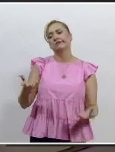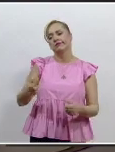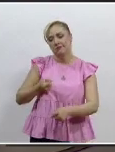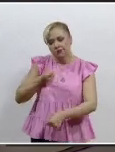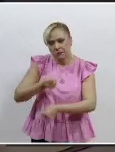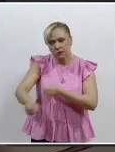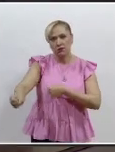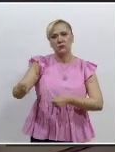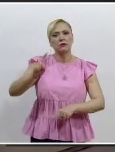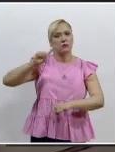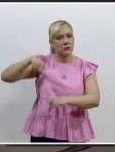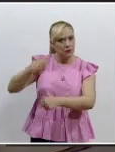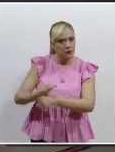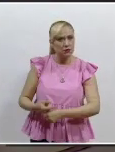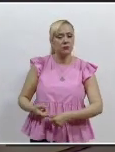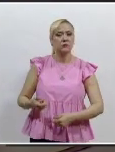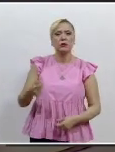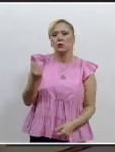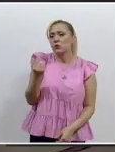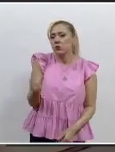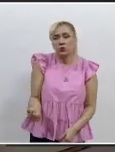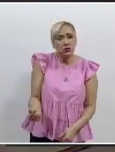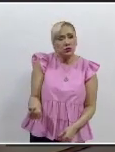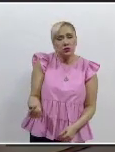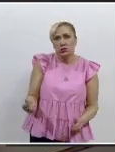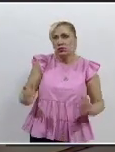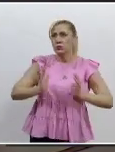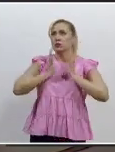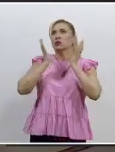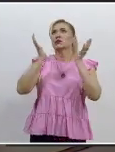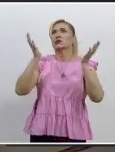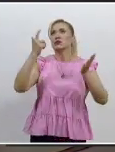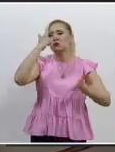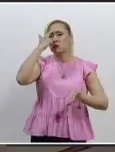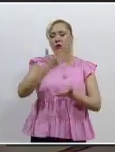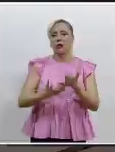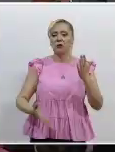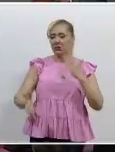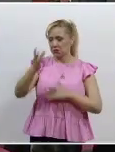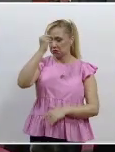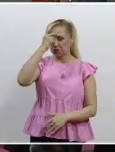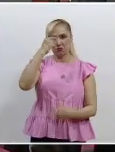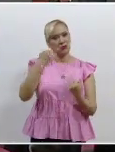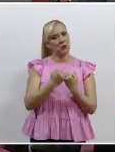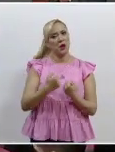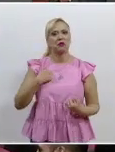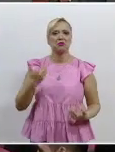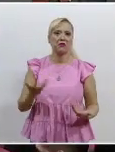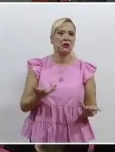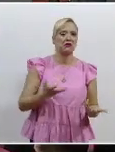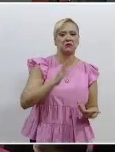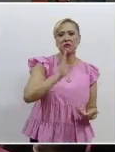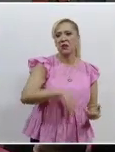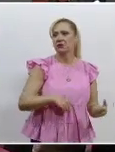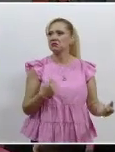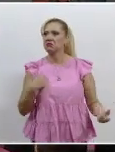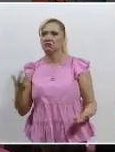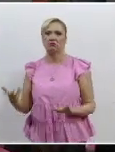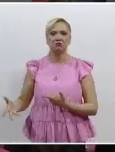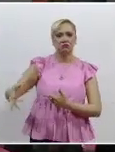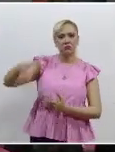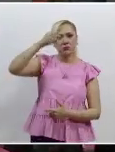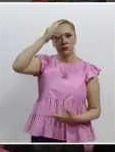graves también en los primeros años de su infancia y que ahora están replicando la conducta. Al concluir el proyecto de cooperación